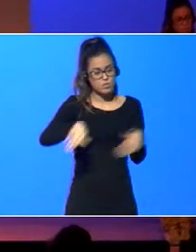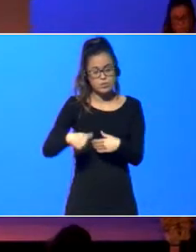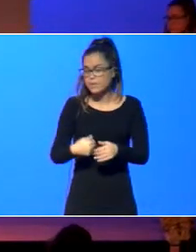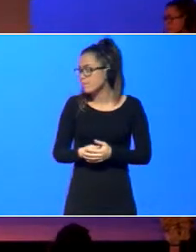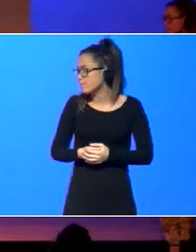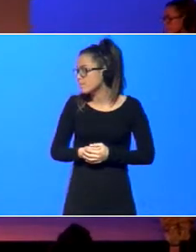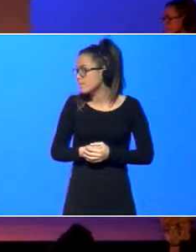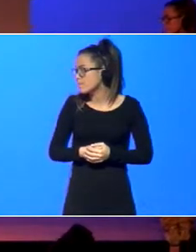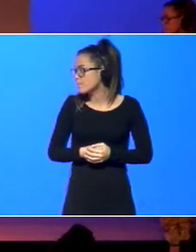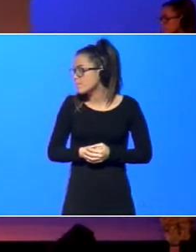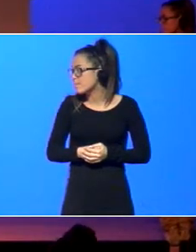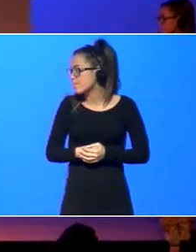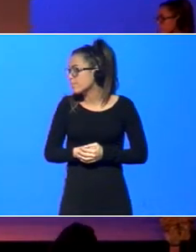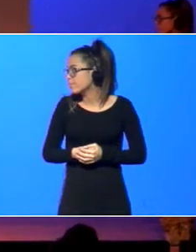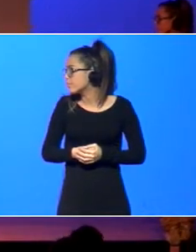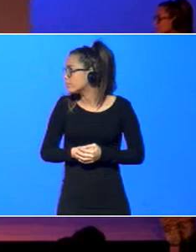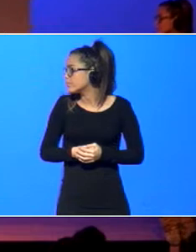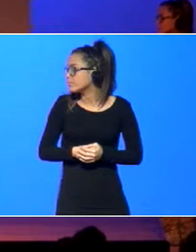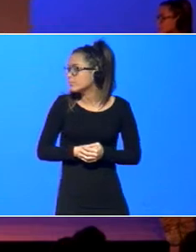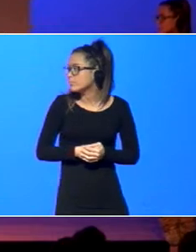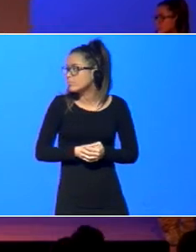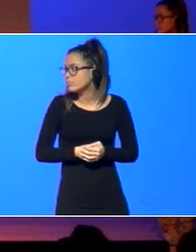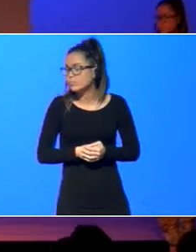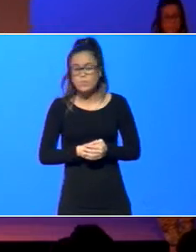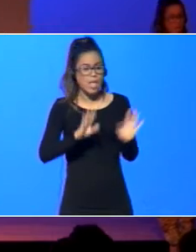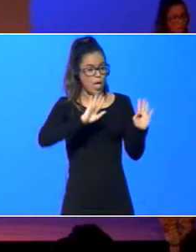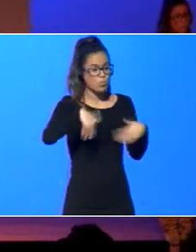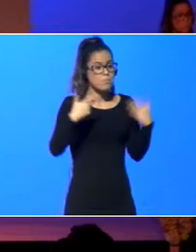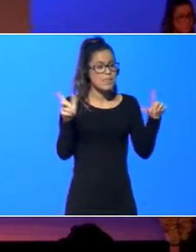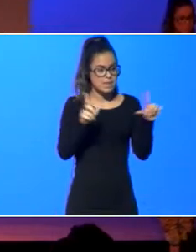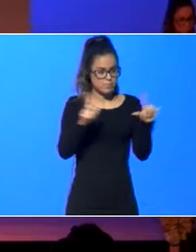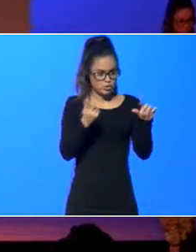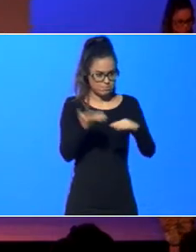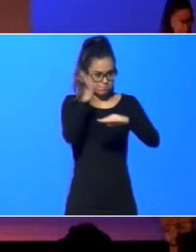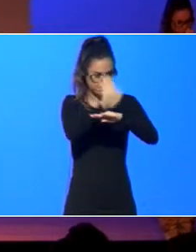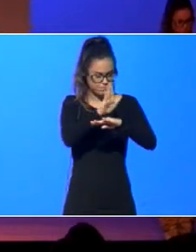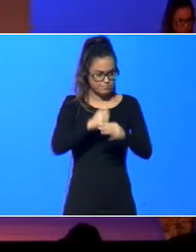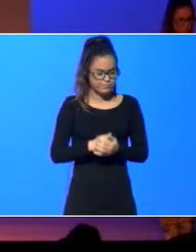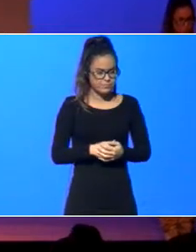parkatu, utziko dut azkenengo diapositiba, eta eskatuko nioke,